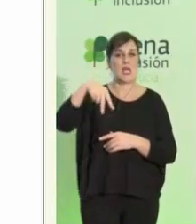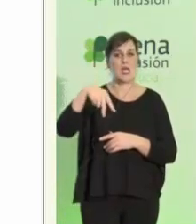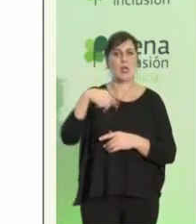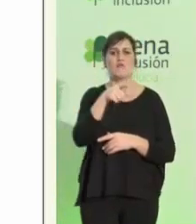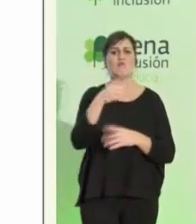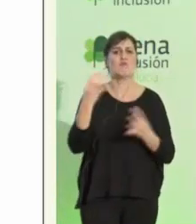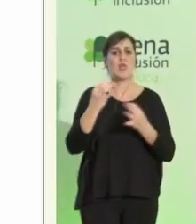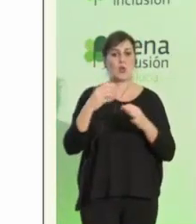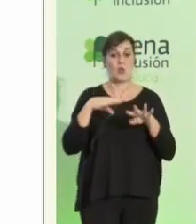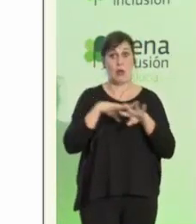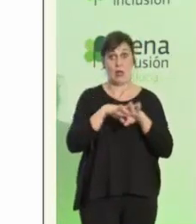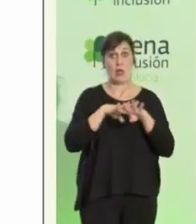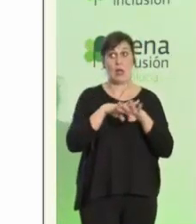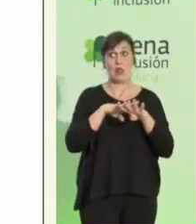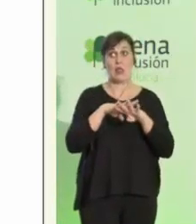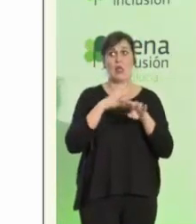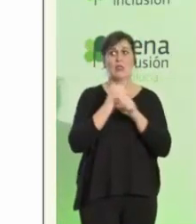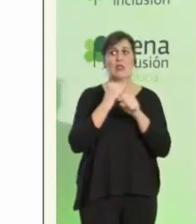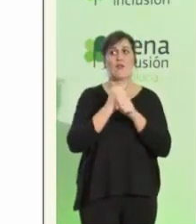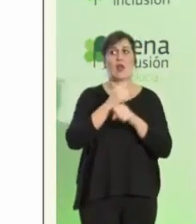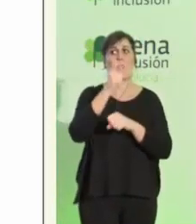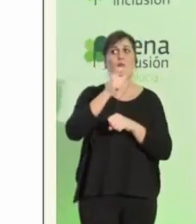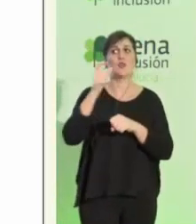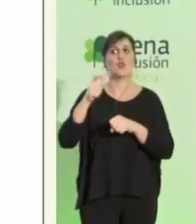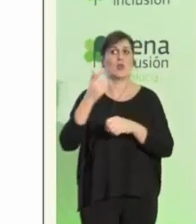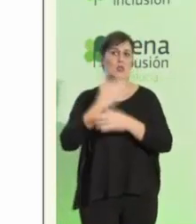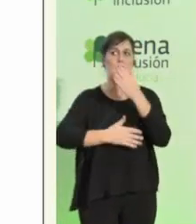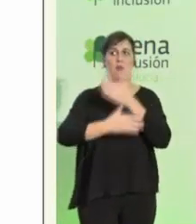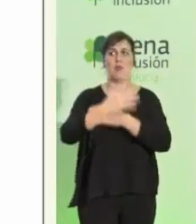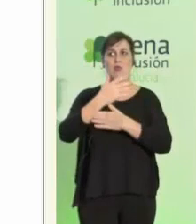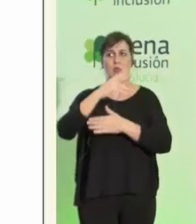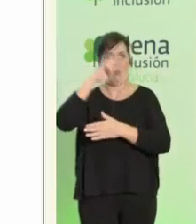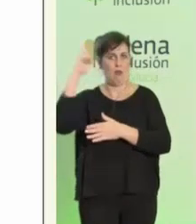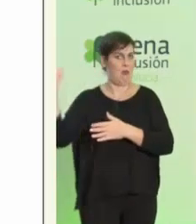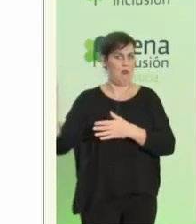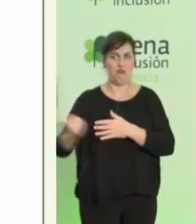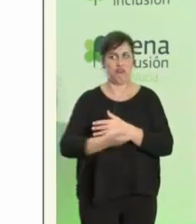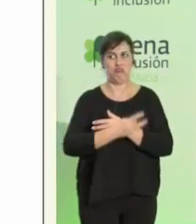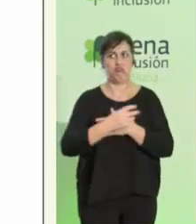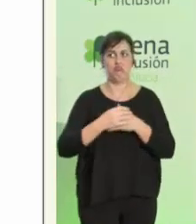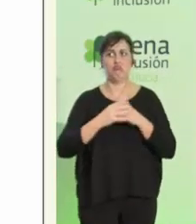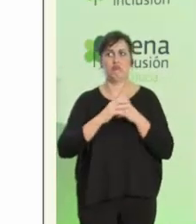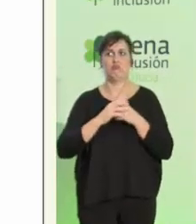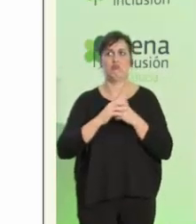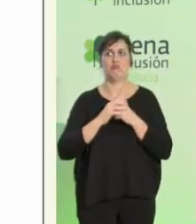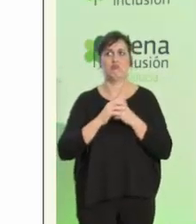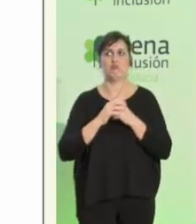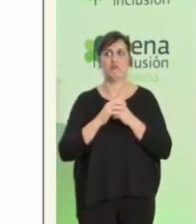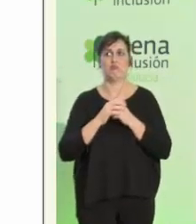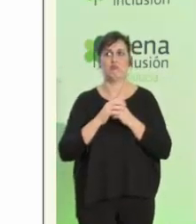que trabaja con personas con discapacidad, con todo tipo de discapacidad,